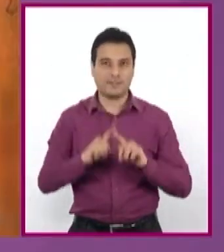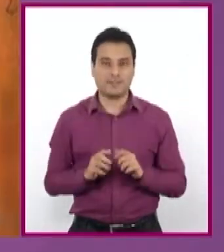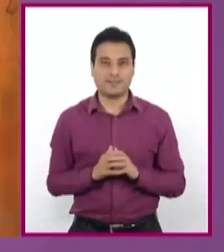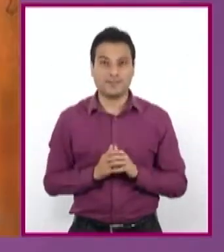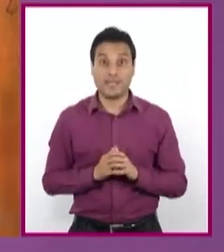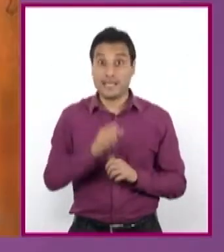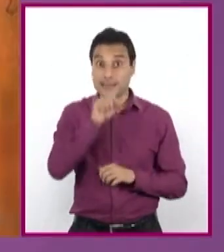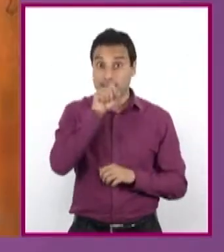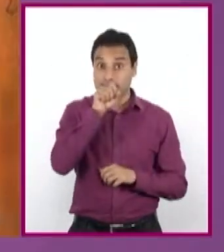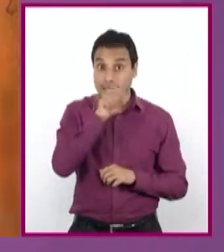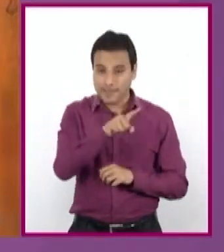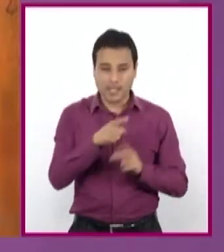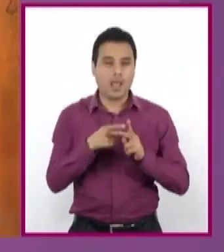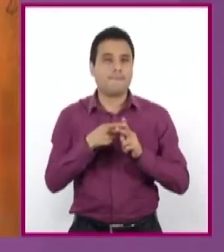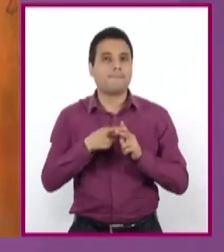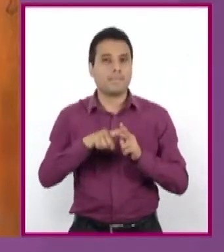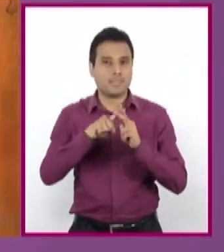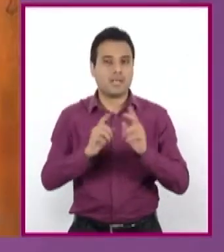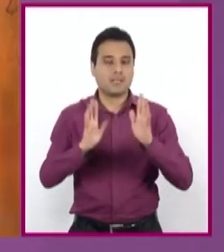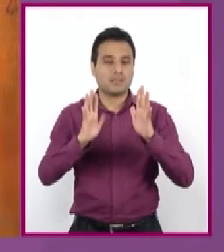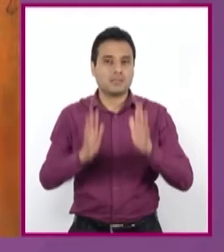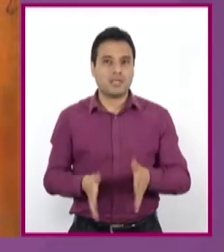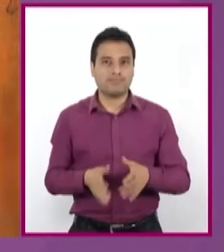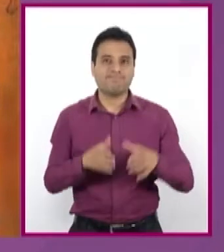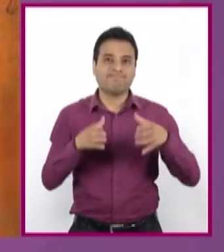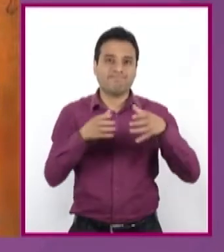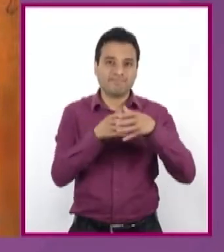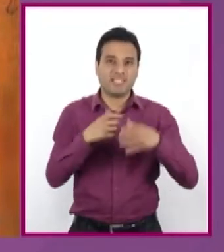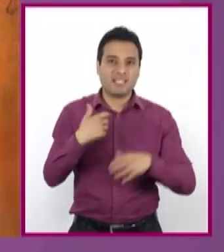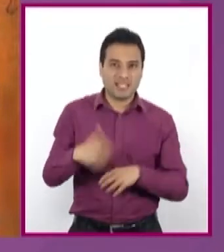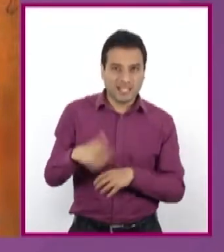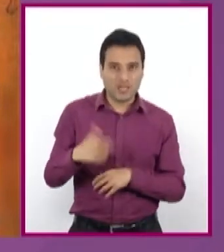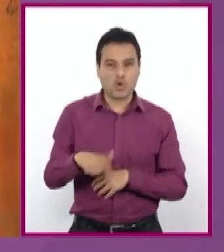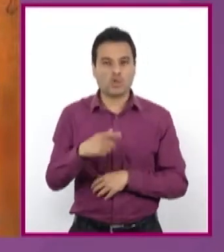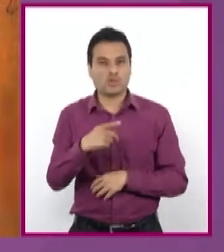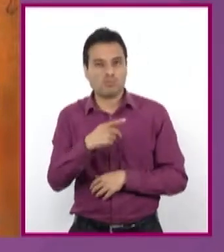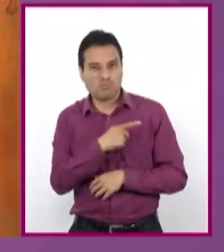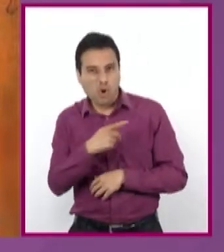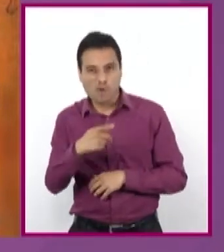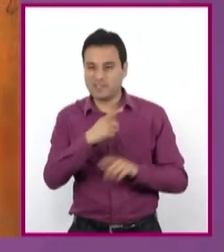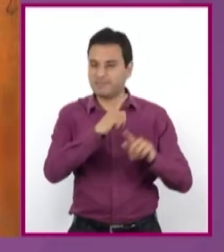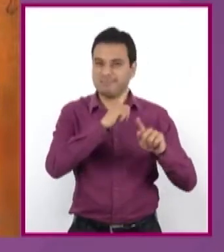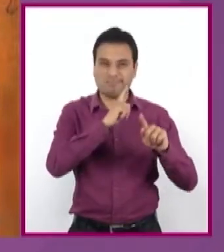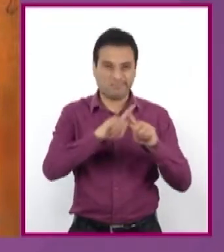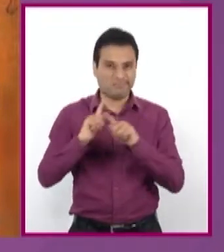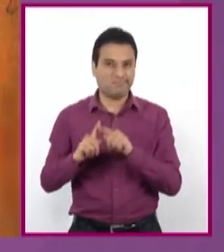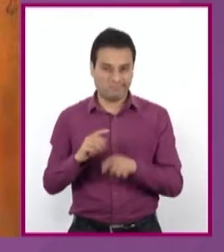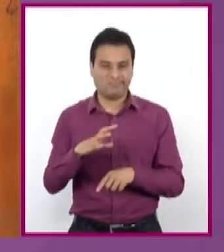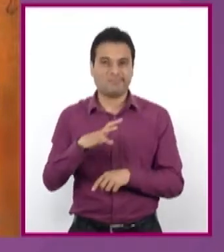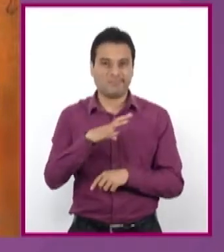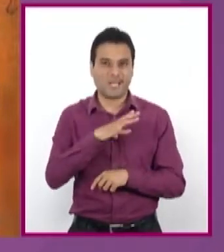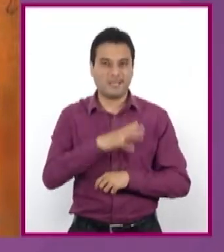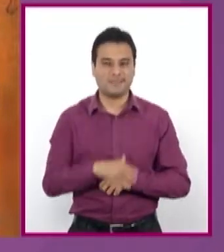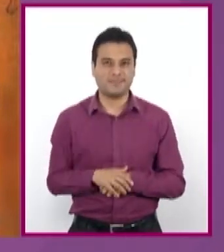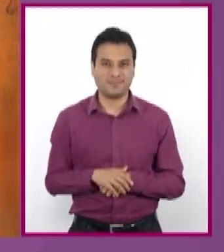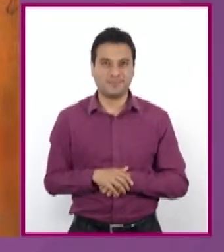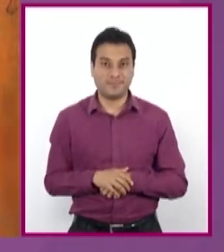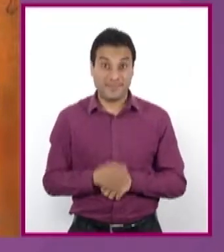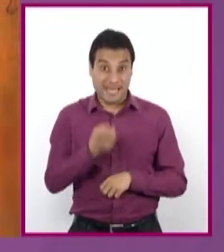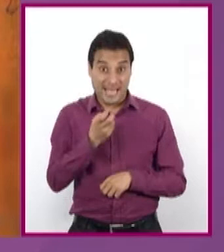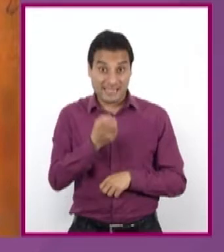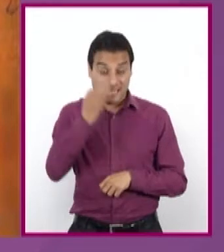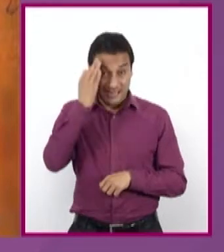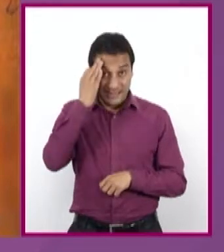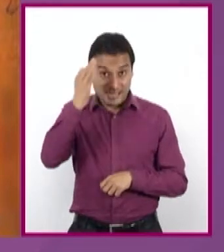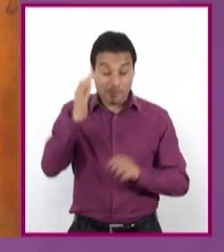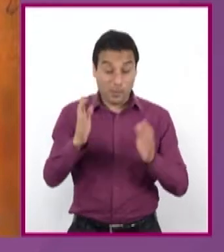También comienzan a surgir la división de clases sociales en clases privilegiadas y no privilegiadas. Hacia el final de este periodo,